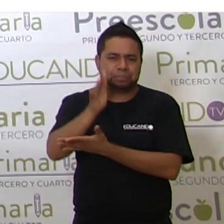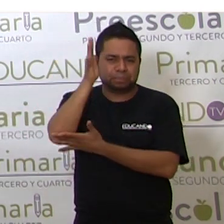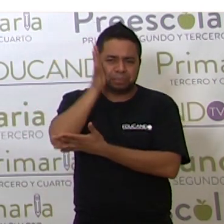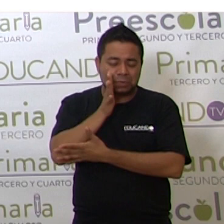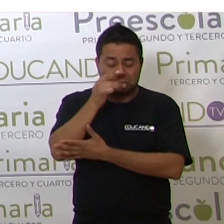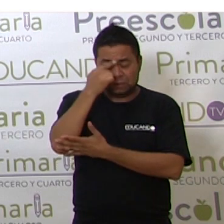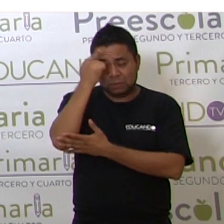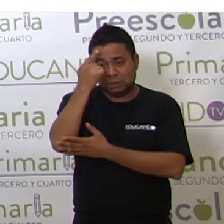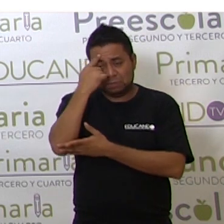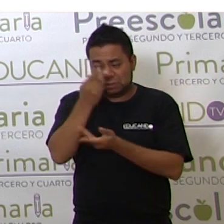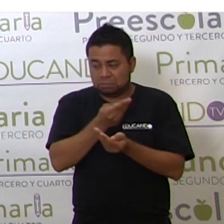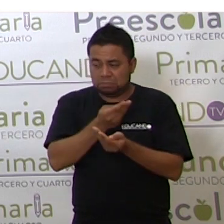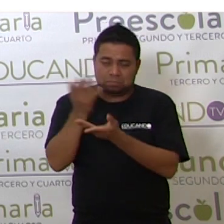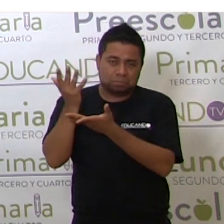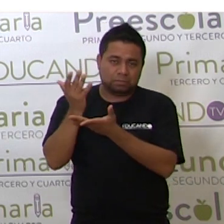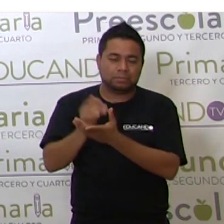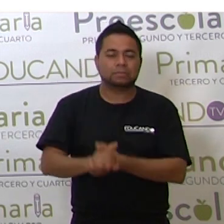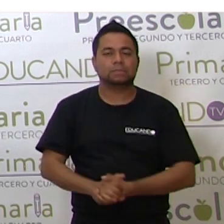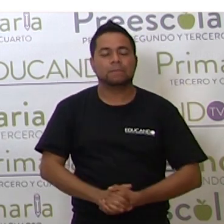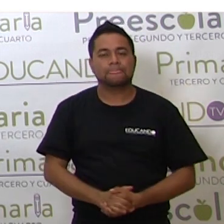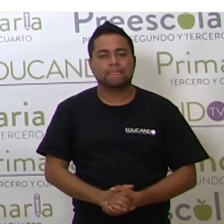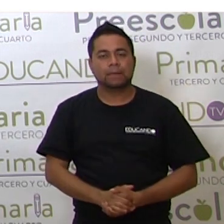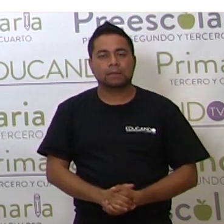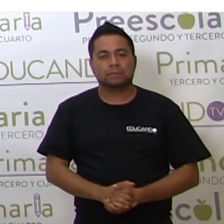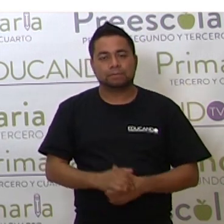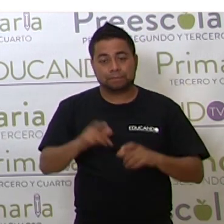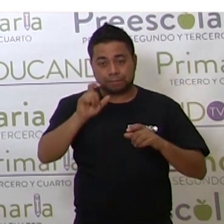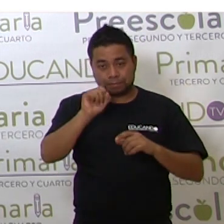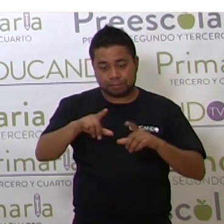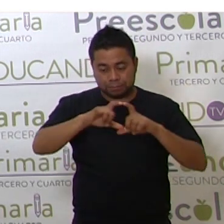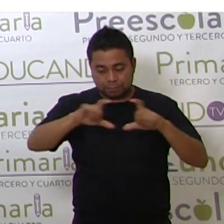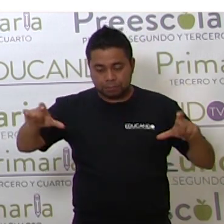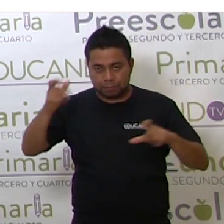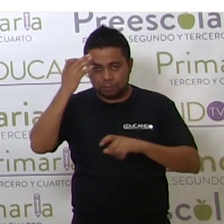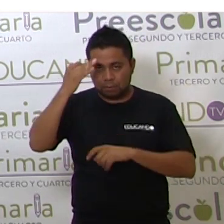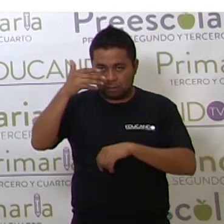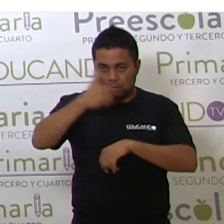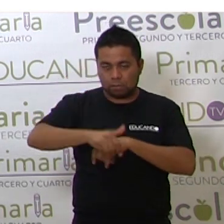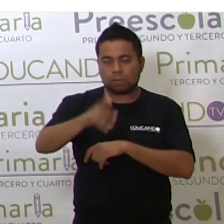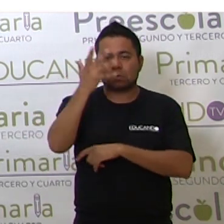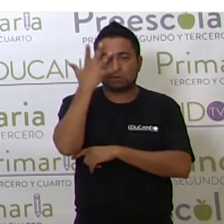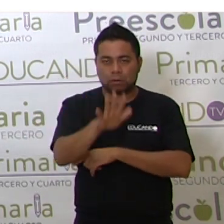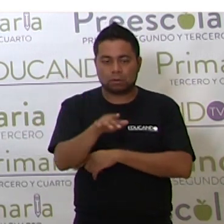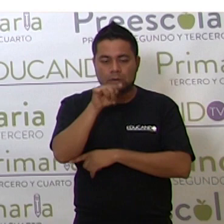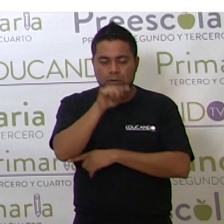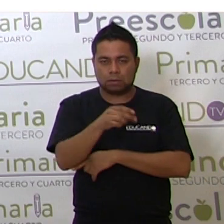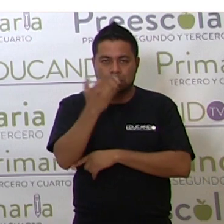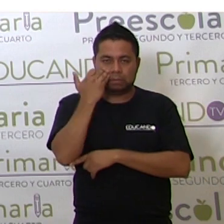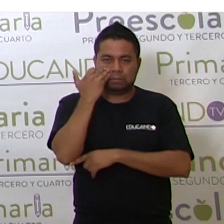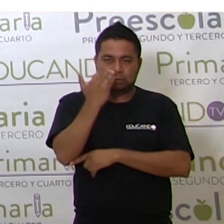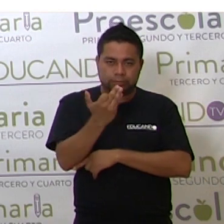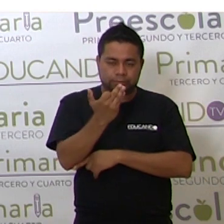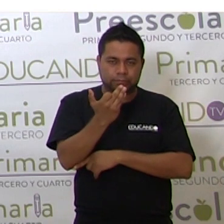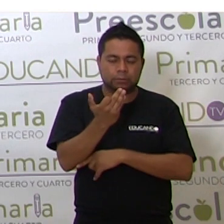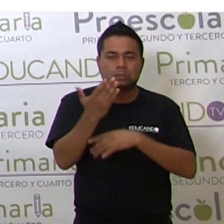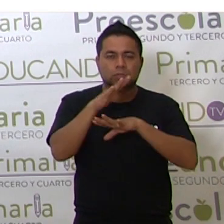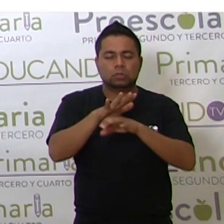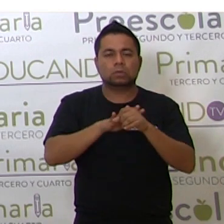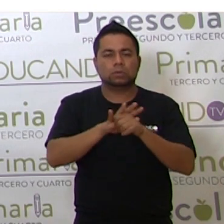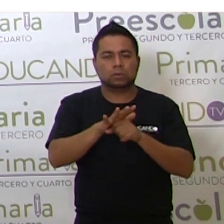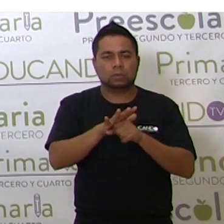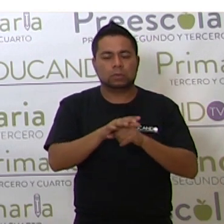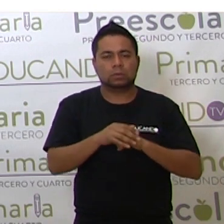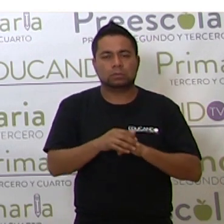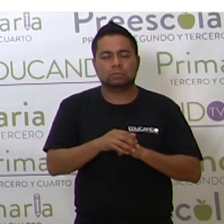fáciles de transportar en la línea del tiempo número 10 vamos a ver sobre las redes